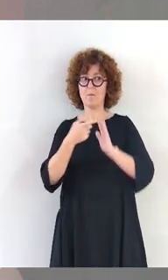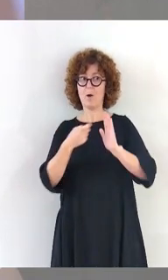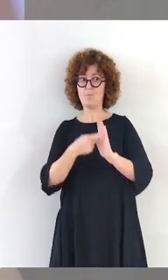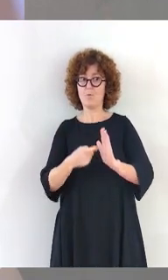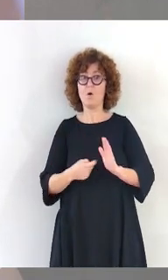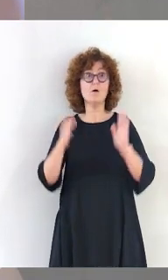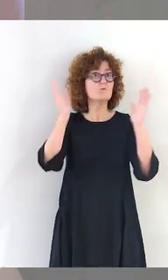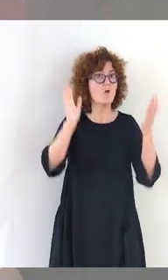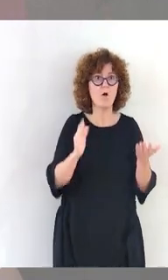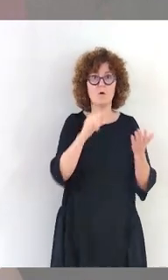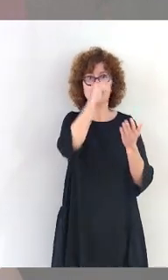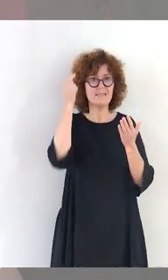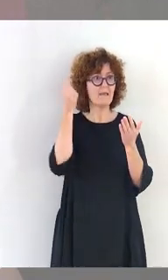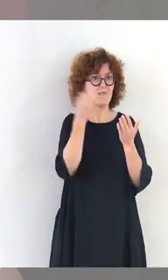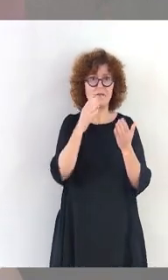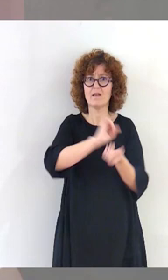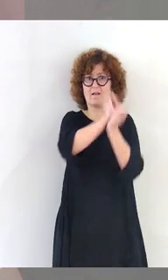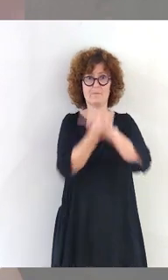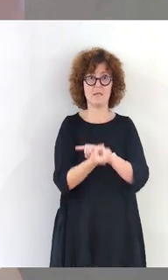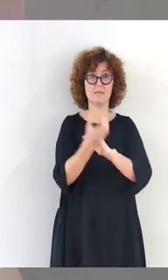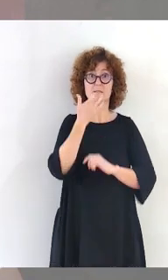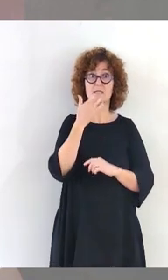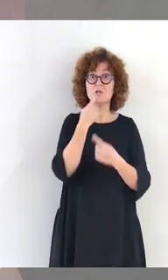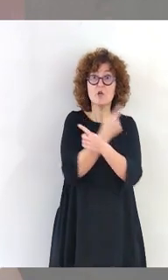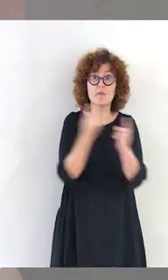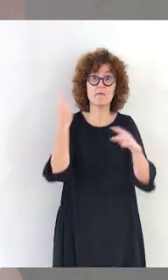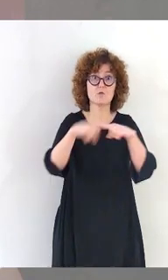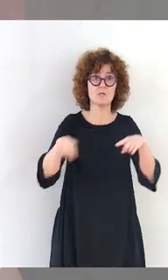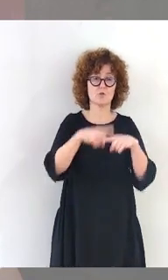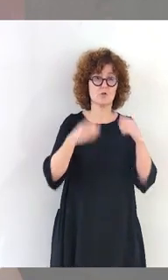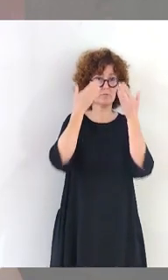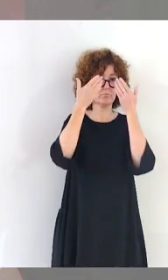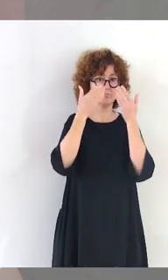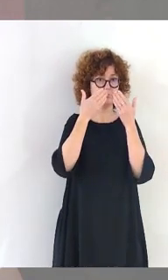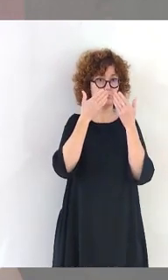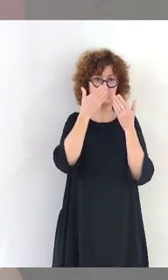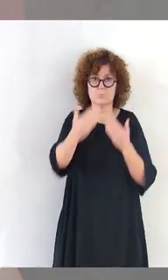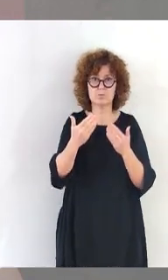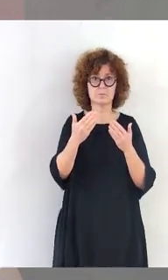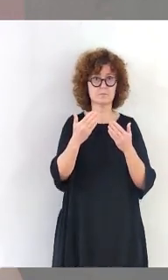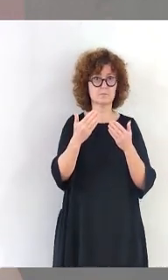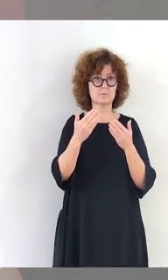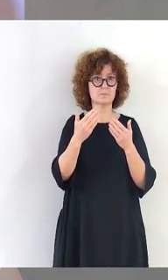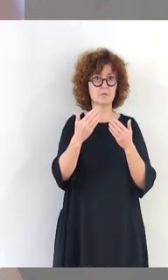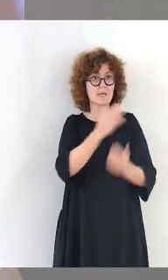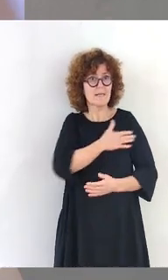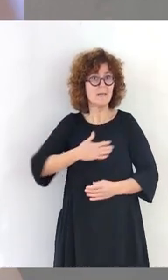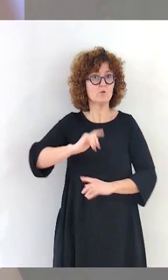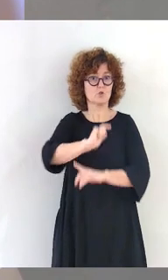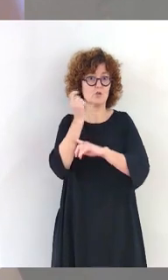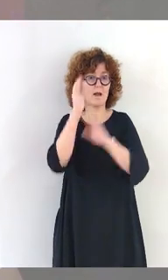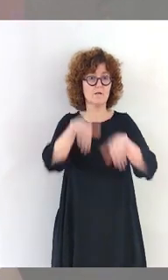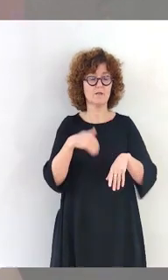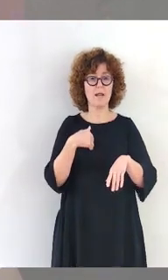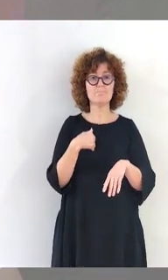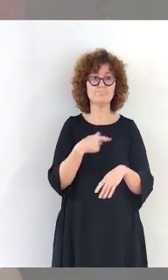vamos a estar perdiendo siempre porque si no decimos las cosas que con las que soñamos vamos a vivir en la trinchera permanentemente